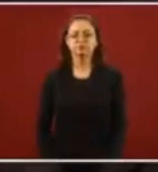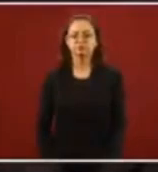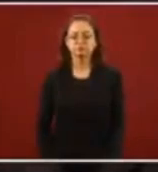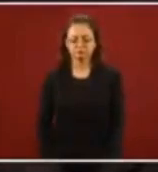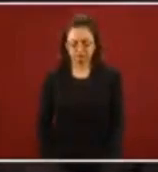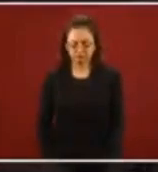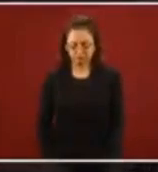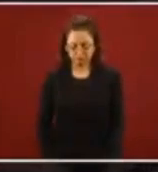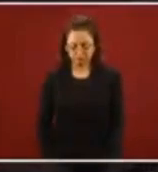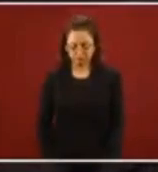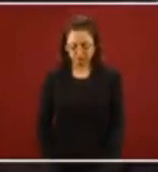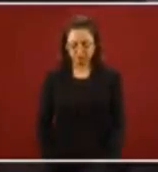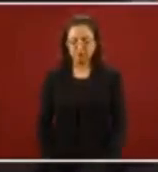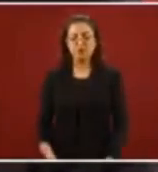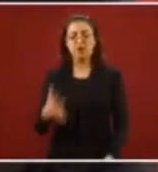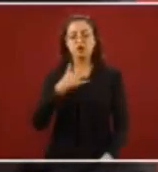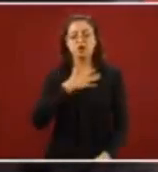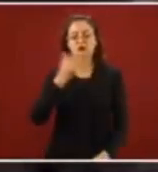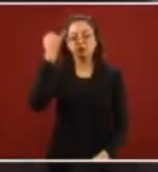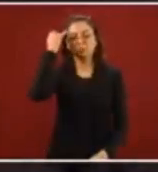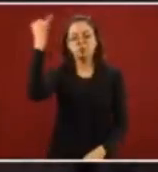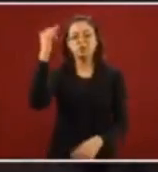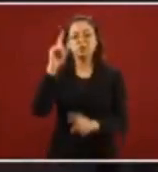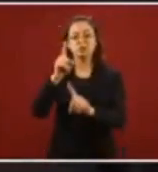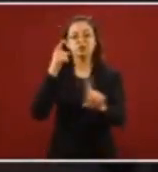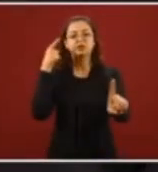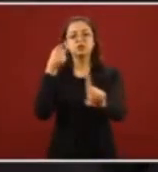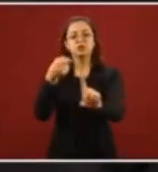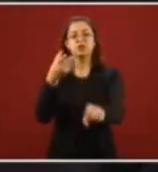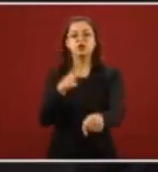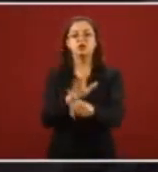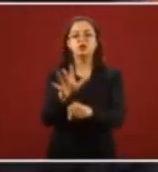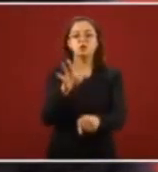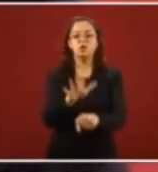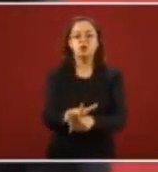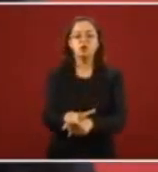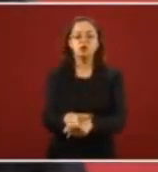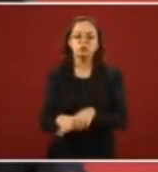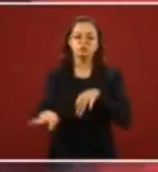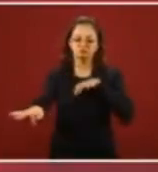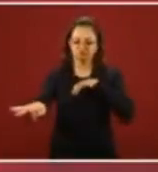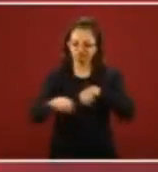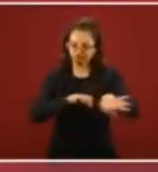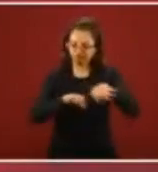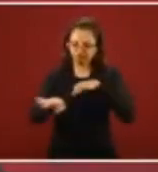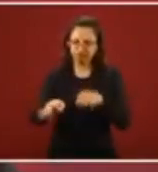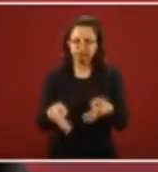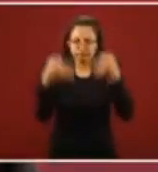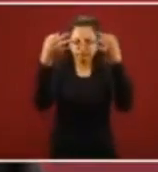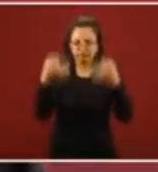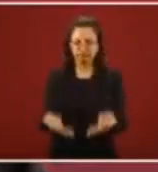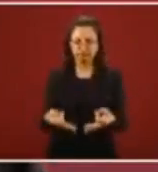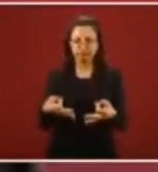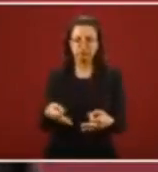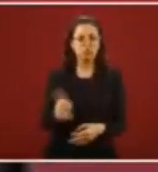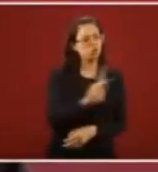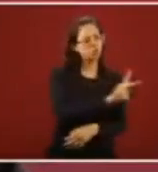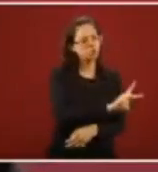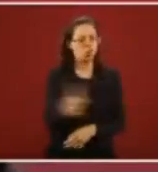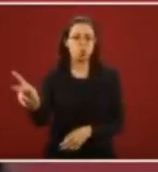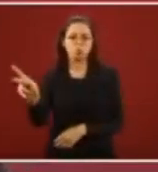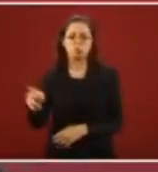Mi idea es empleo pleno, trabajo a todos.